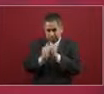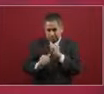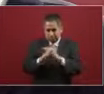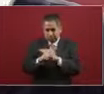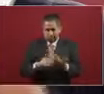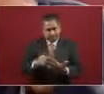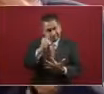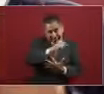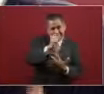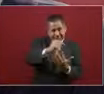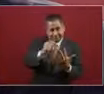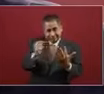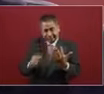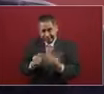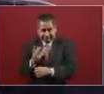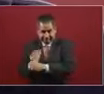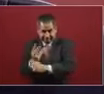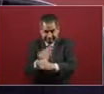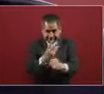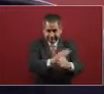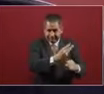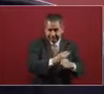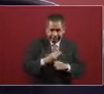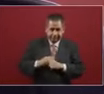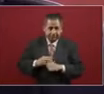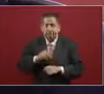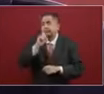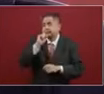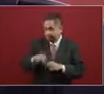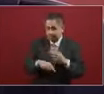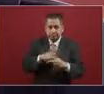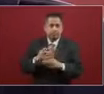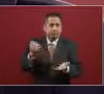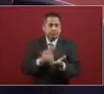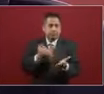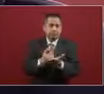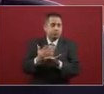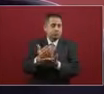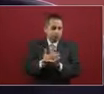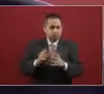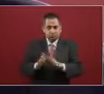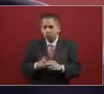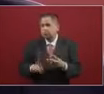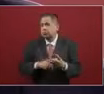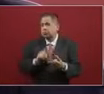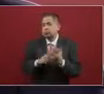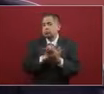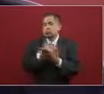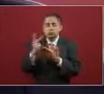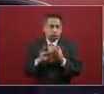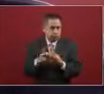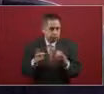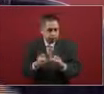todo eso, los incentivos fiscales, el programa de desarrollo